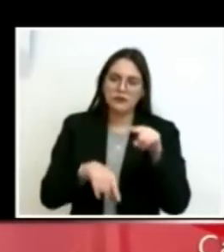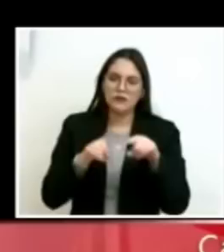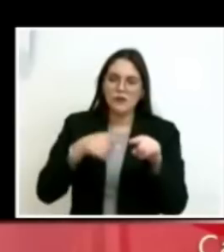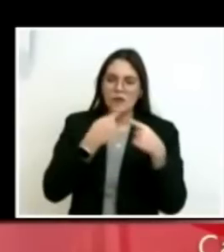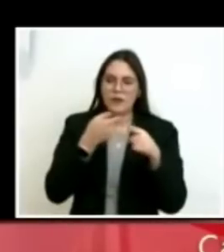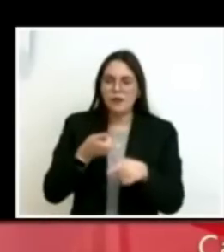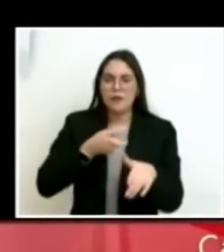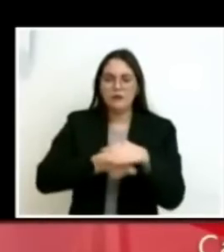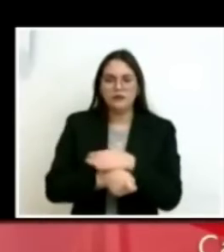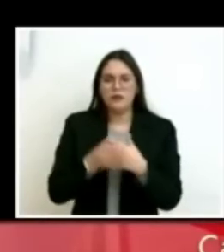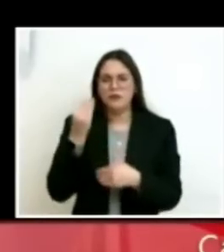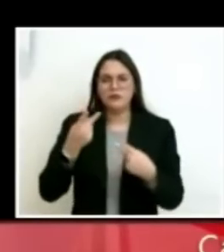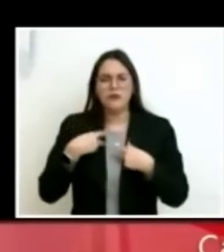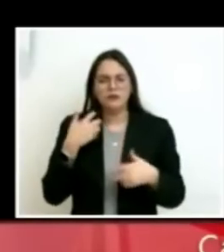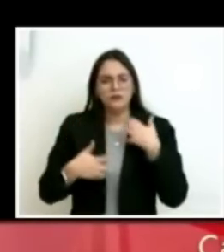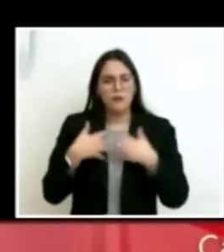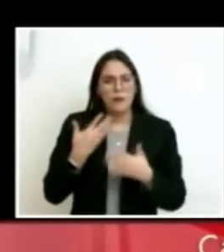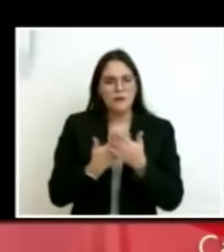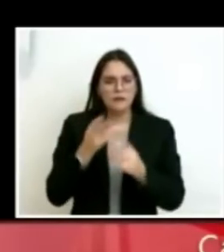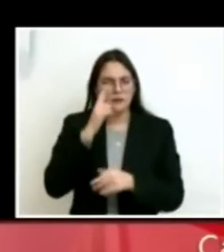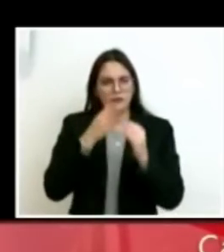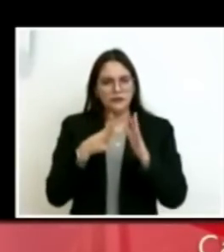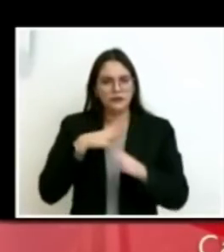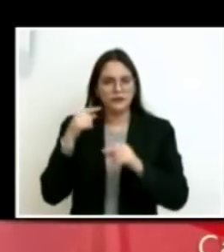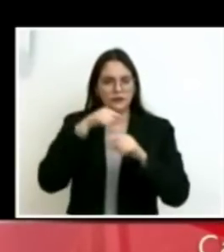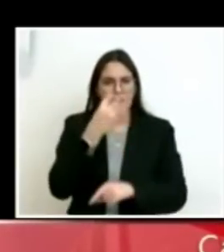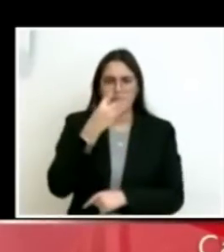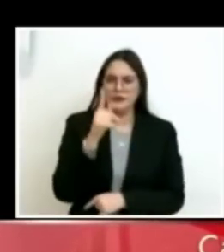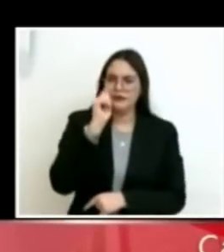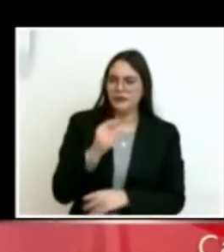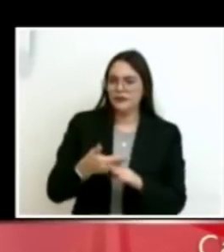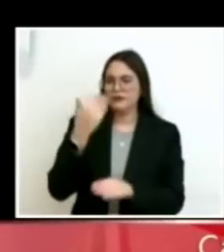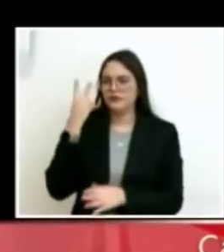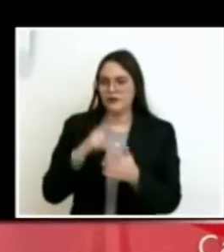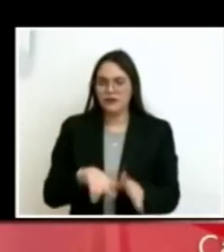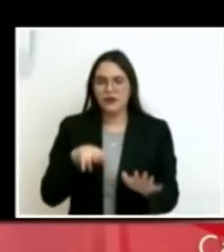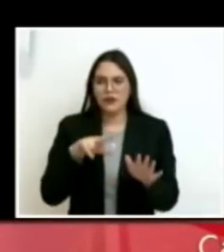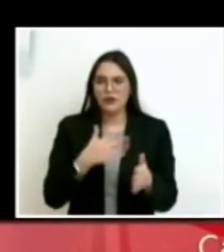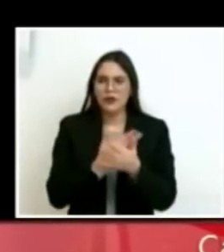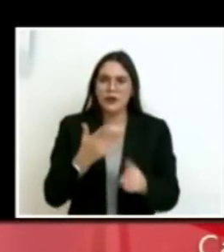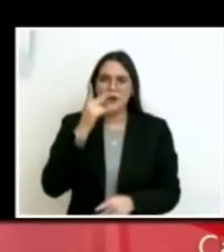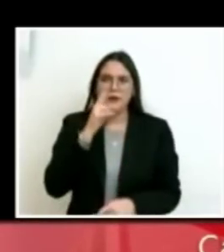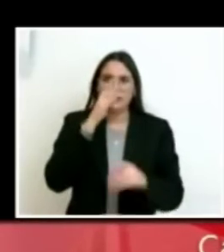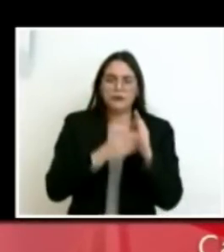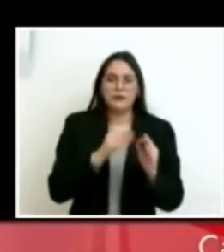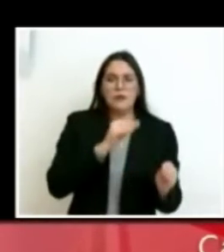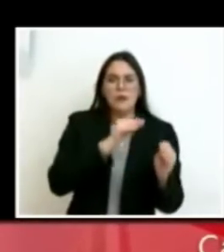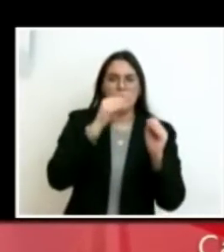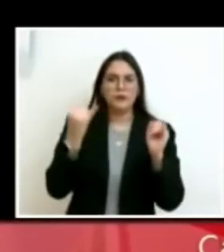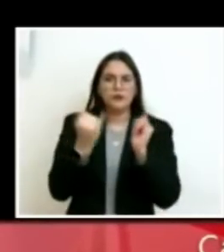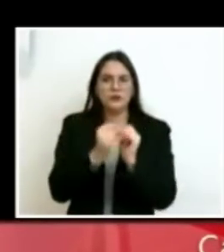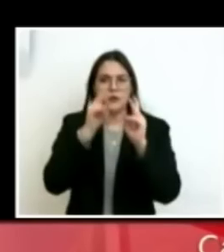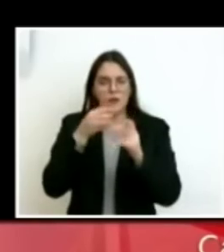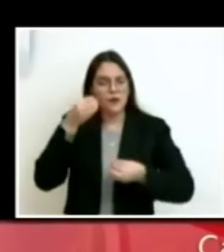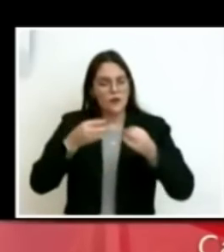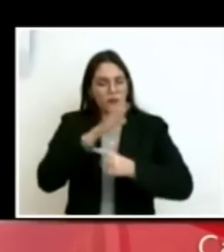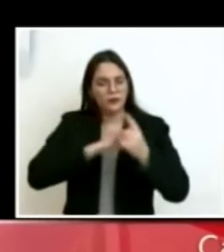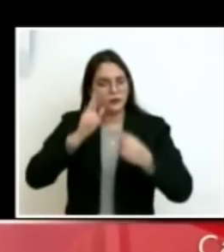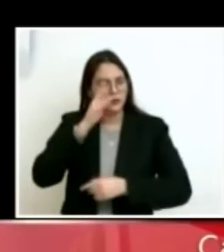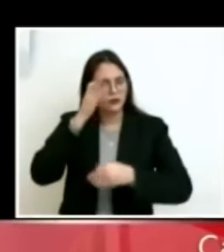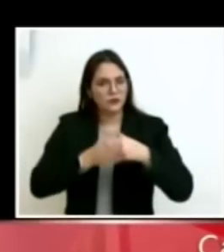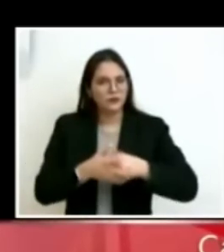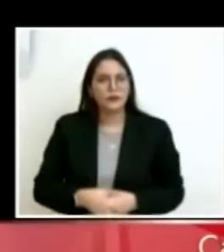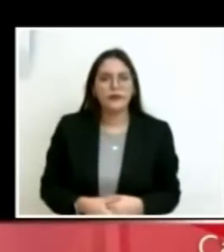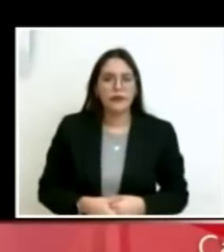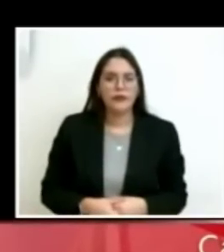se quejan todavía, pero llegó la cuarta transformación en 2018 y ahora por fin llegará al Poder Judicial. Por eso,